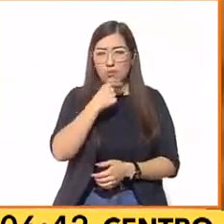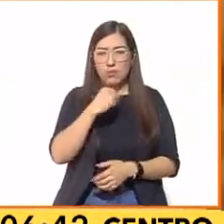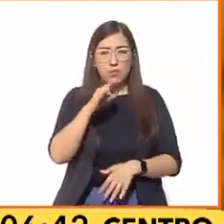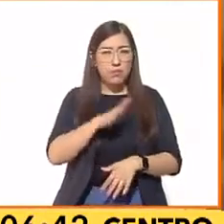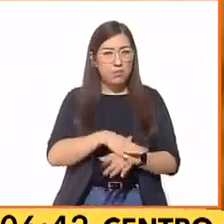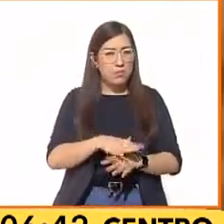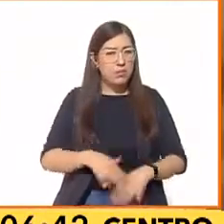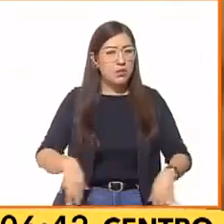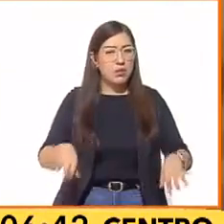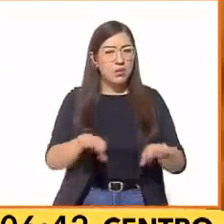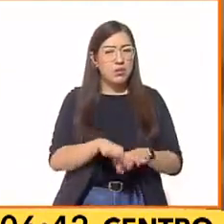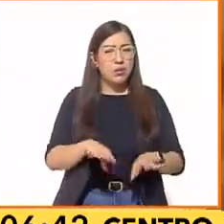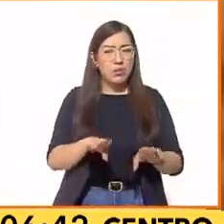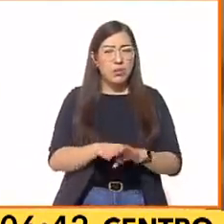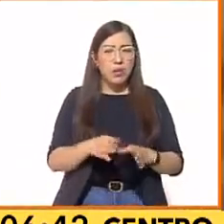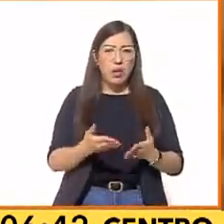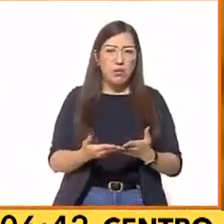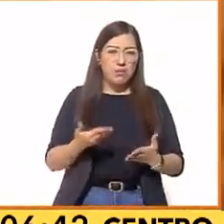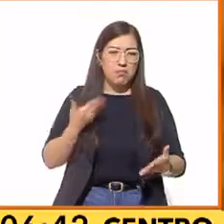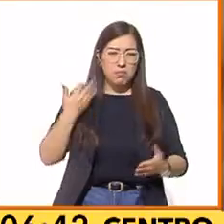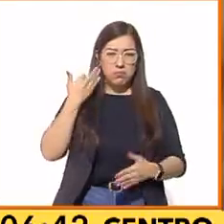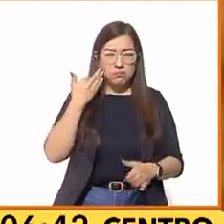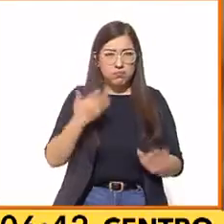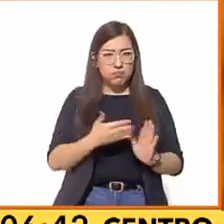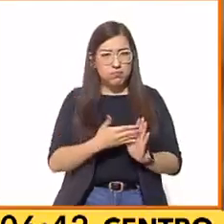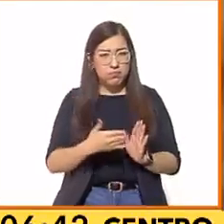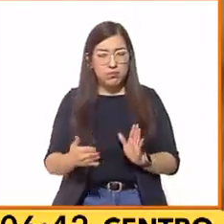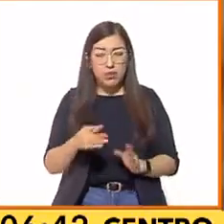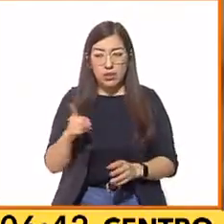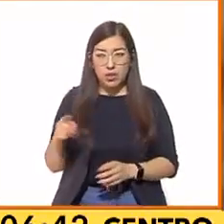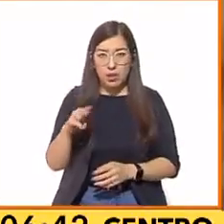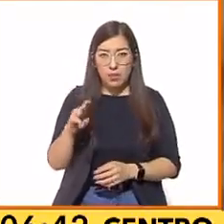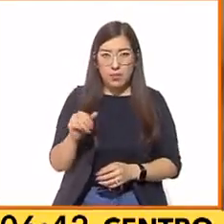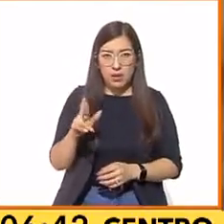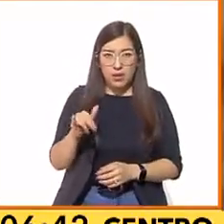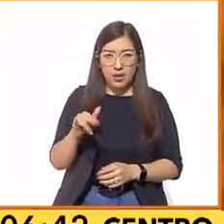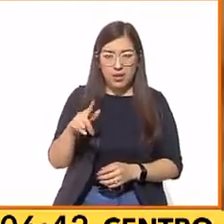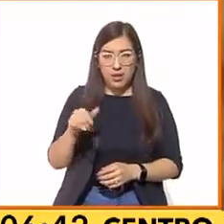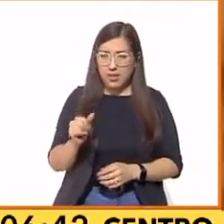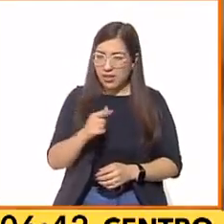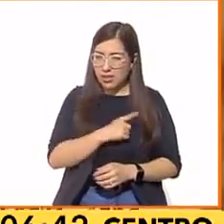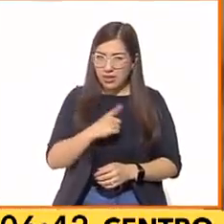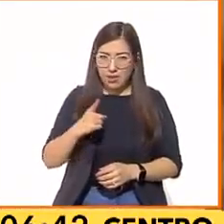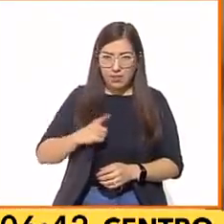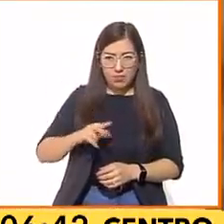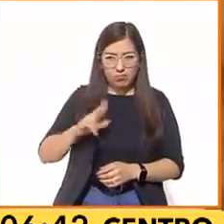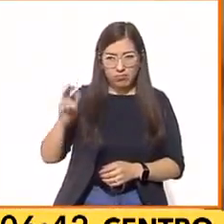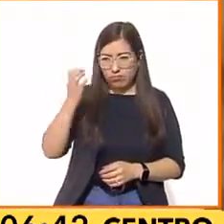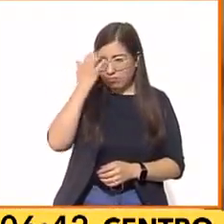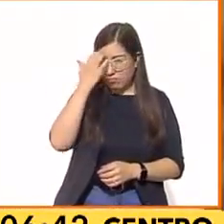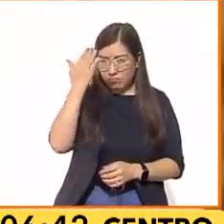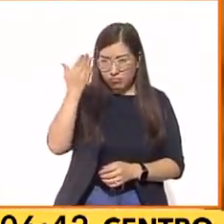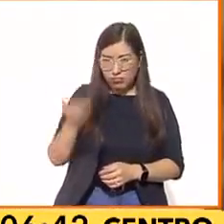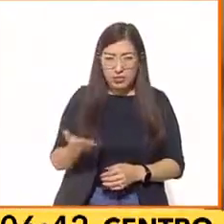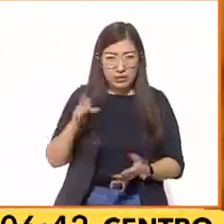importante de la época, ¿no? Claro. Entonces, Margarita tiene que reconocérsele así, que gracias a ella y en buena